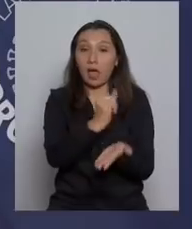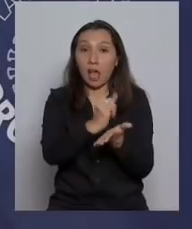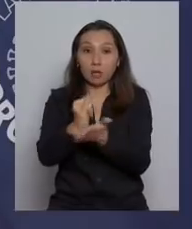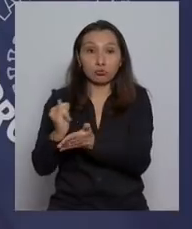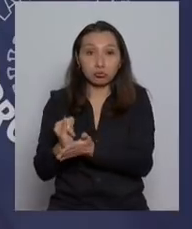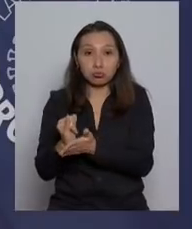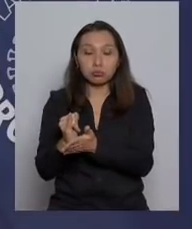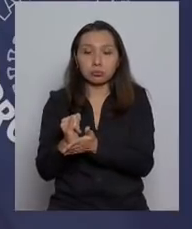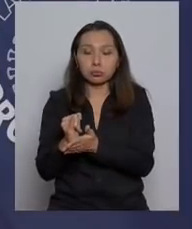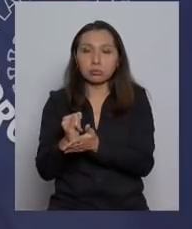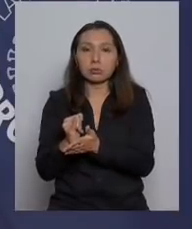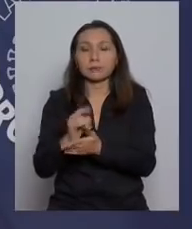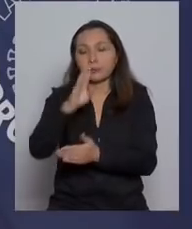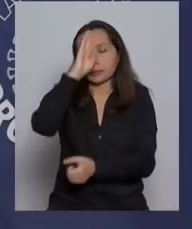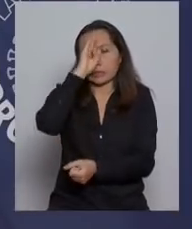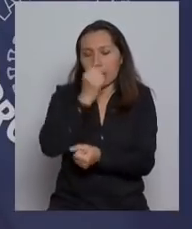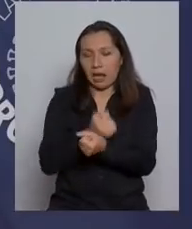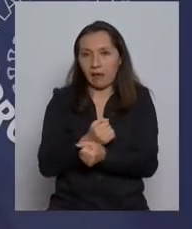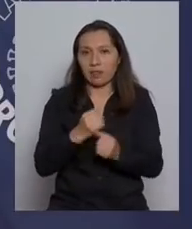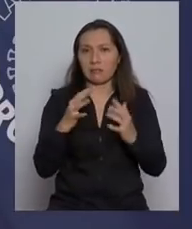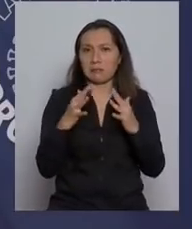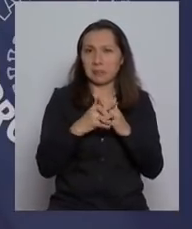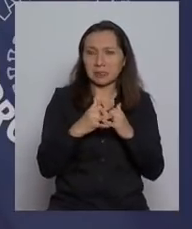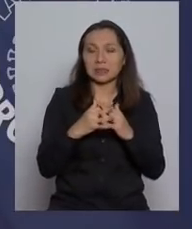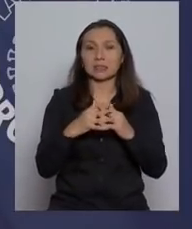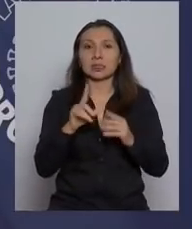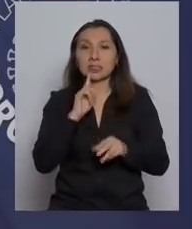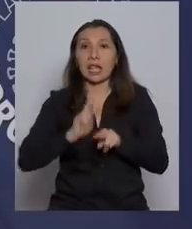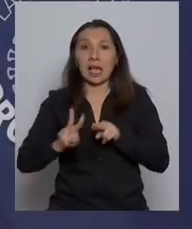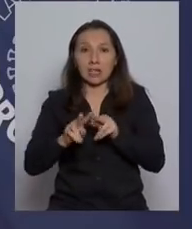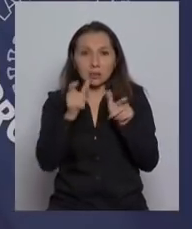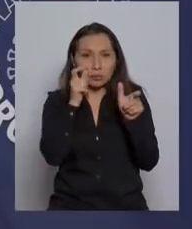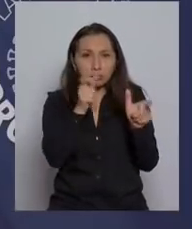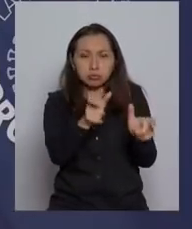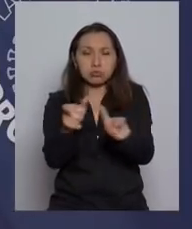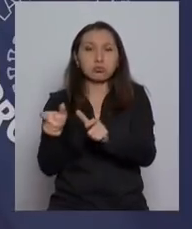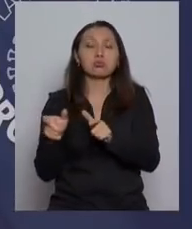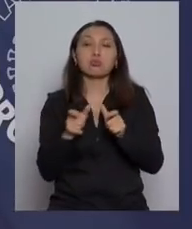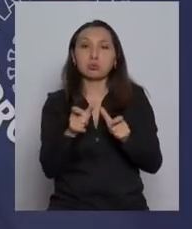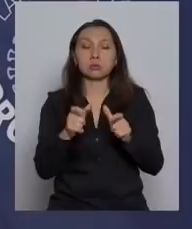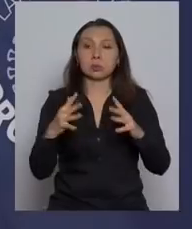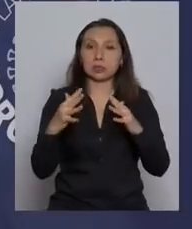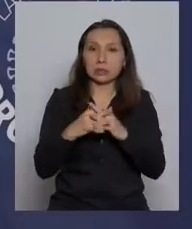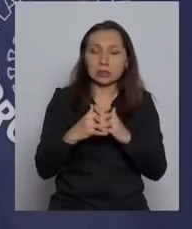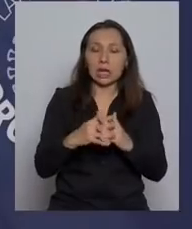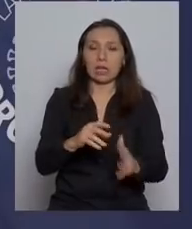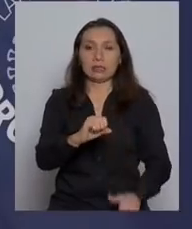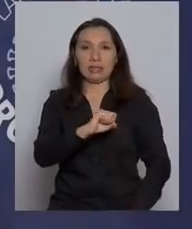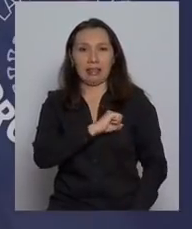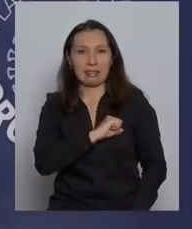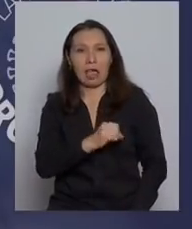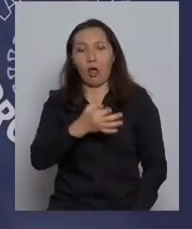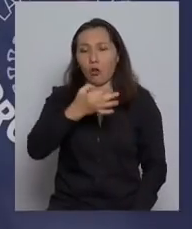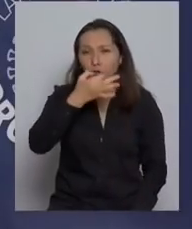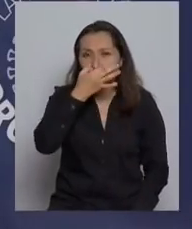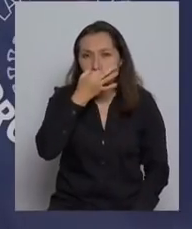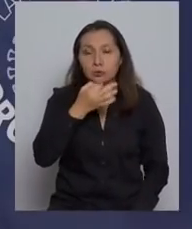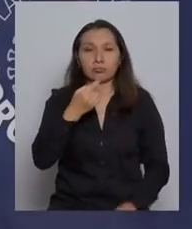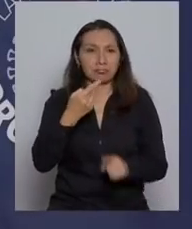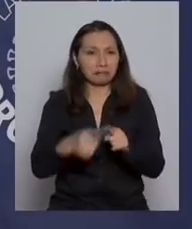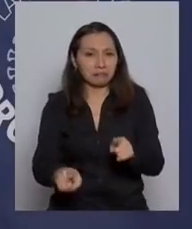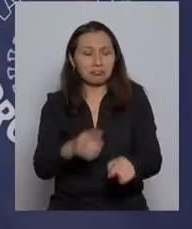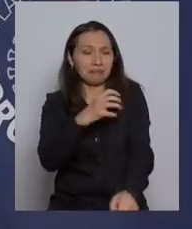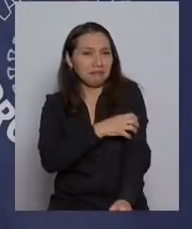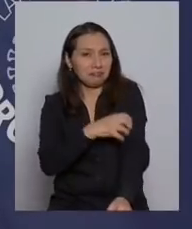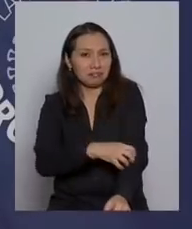institución que está haciendo, Carabineros, Fuerza Armada, que está haciendo vigilancia en Chillán, en Santiago, en Osorno,